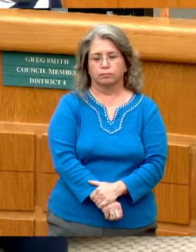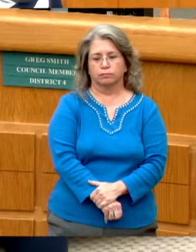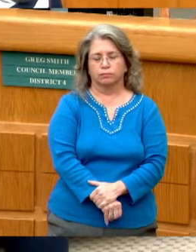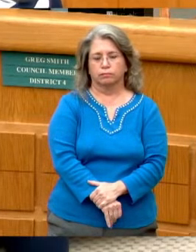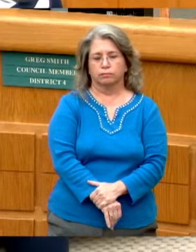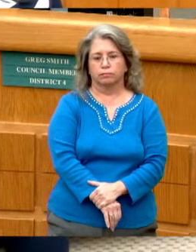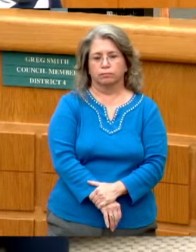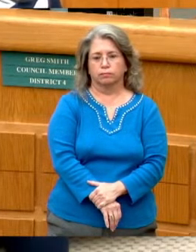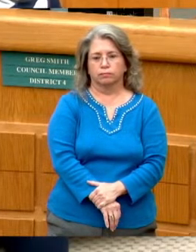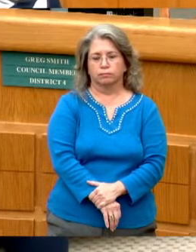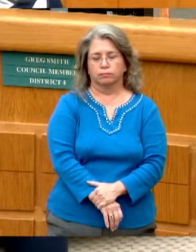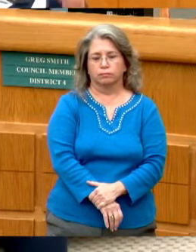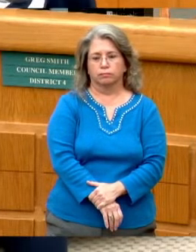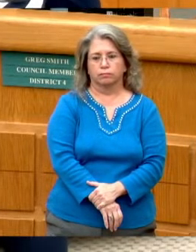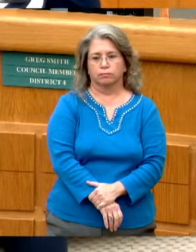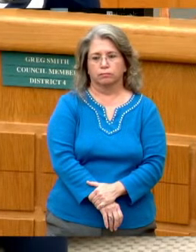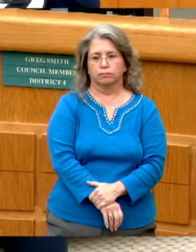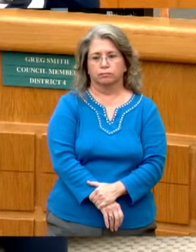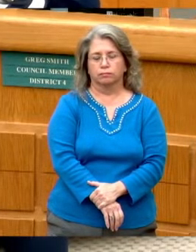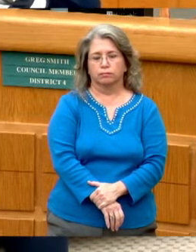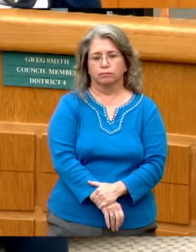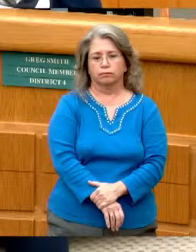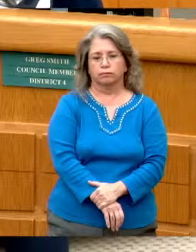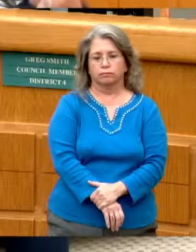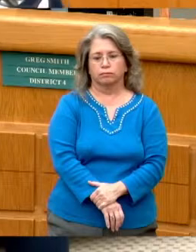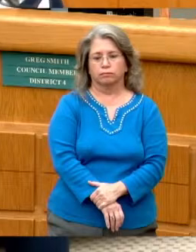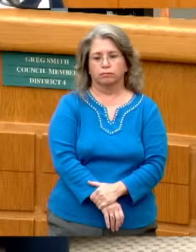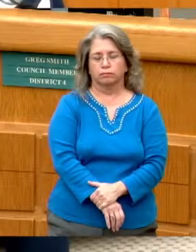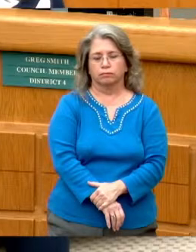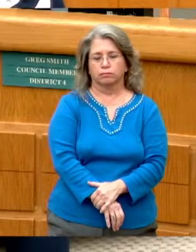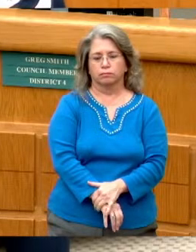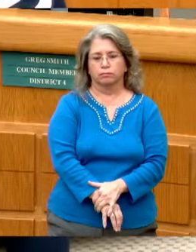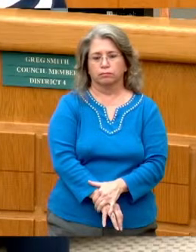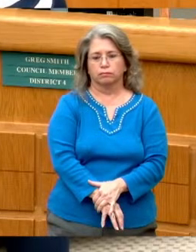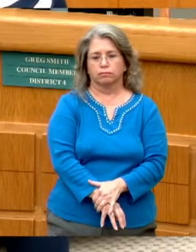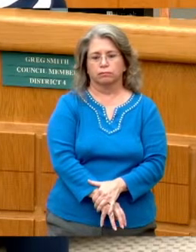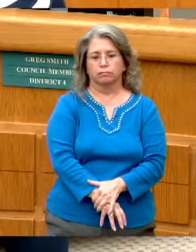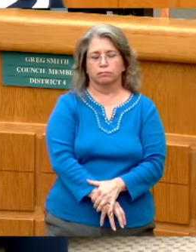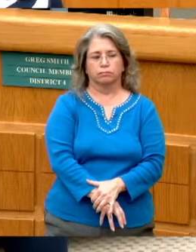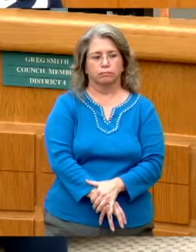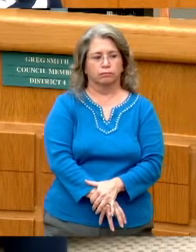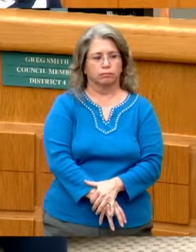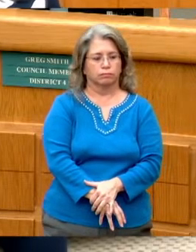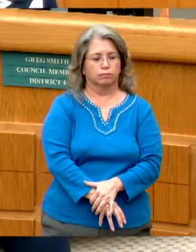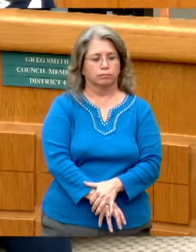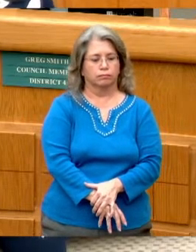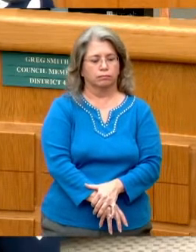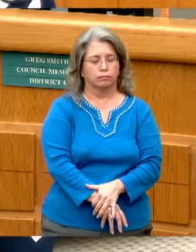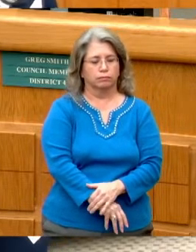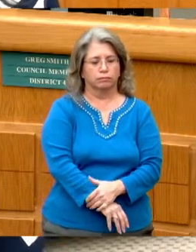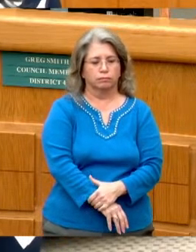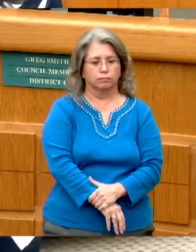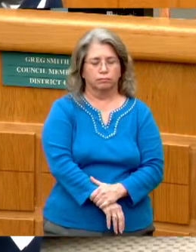corazón, riñones, etc. También en caso que eres una de esas personas que